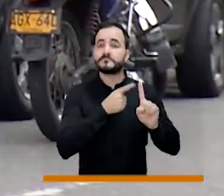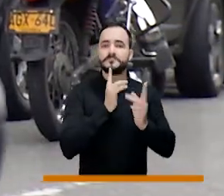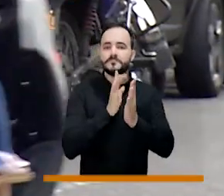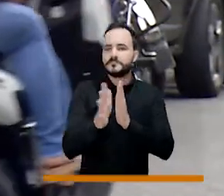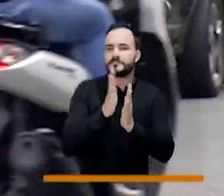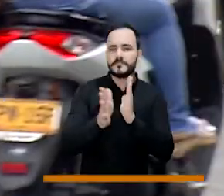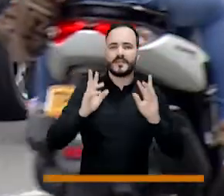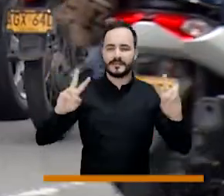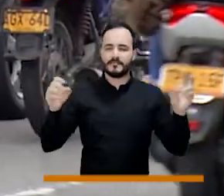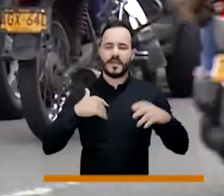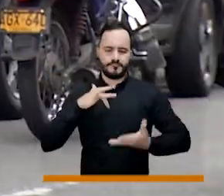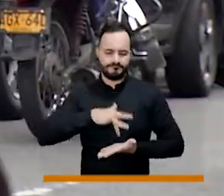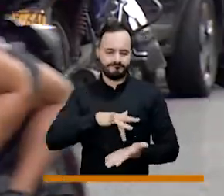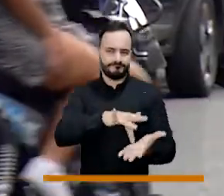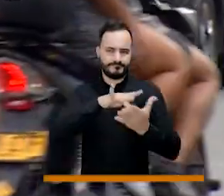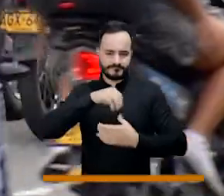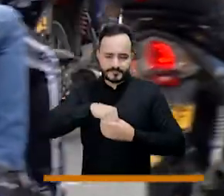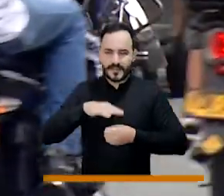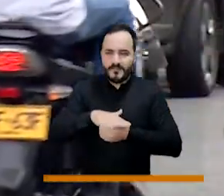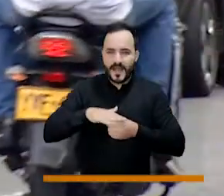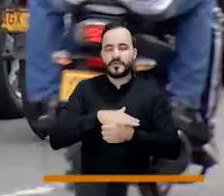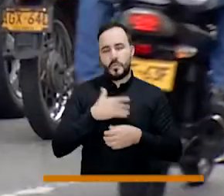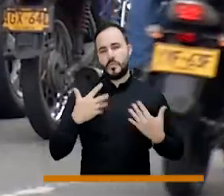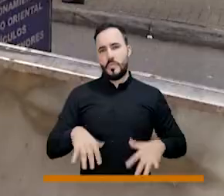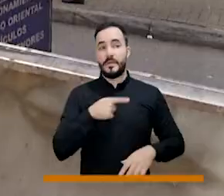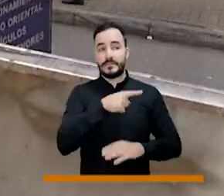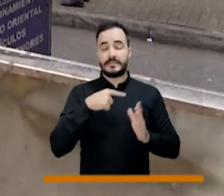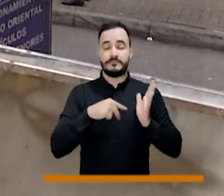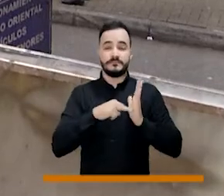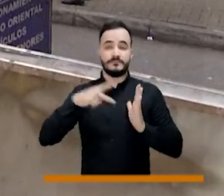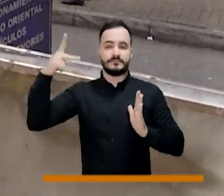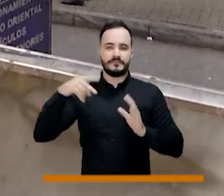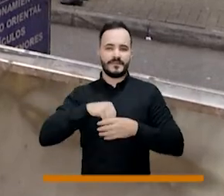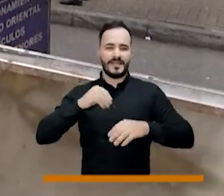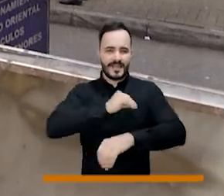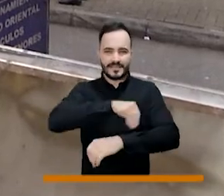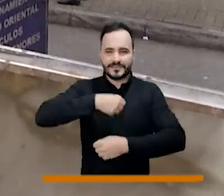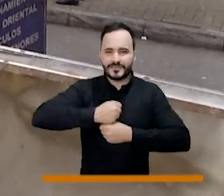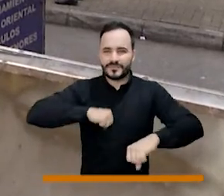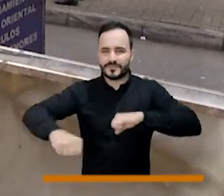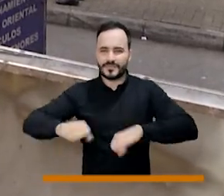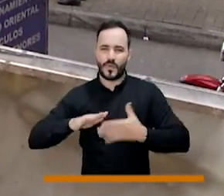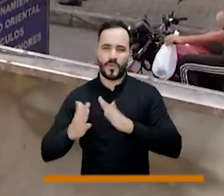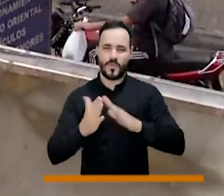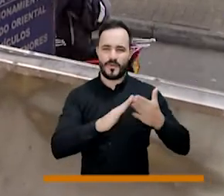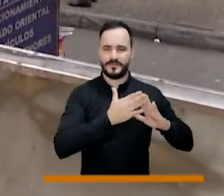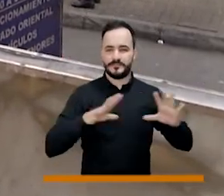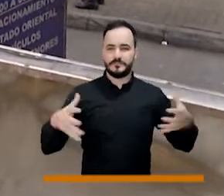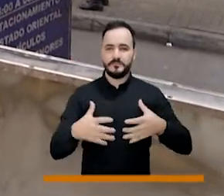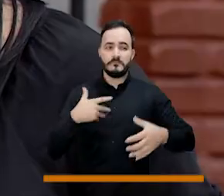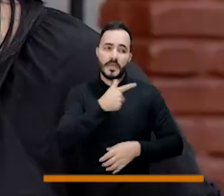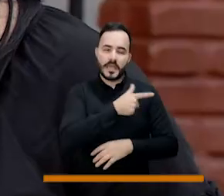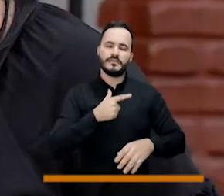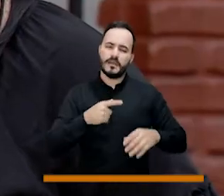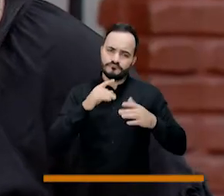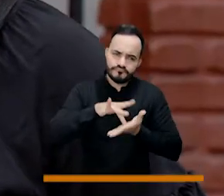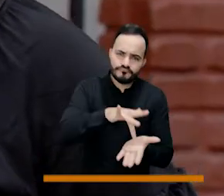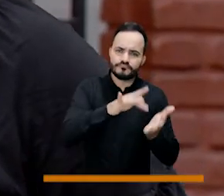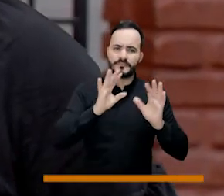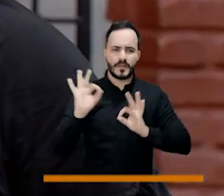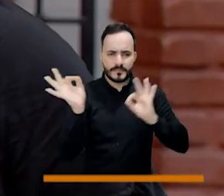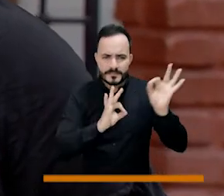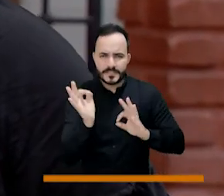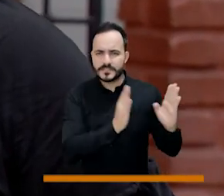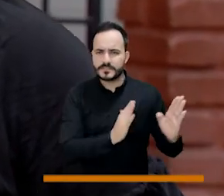hablar acerca de participación comunitaria. Ella es tecnóloga en gestión comunitaria, hace actualmente también estudios